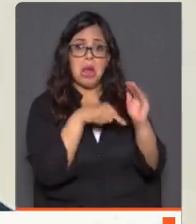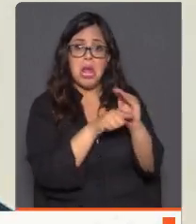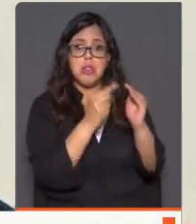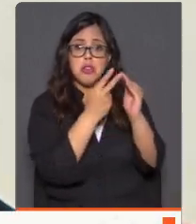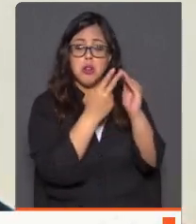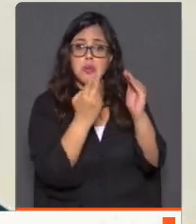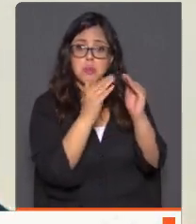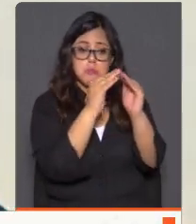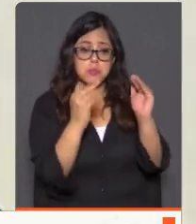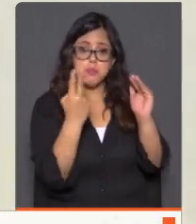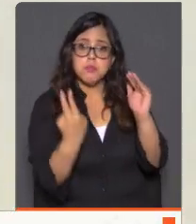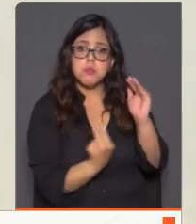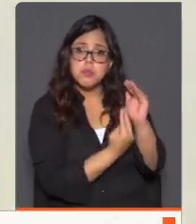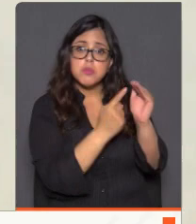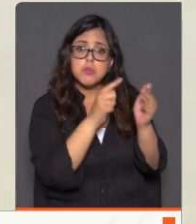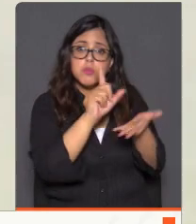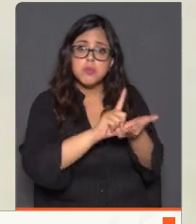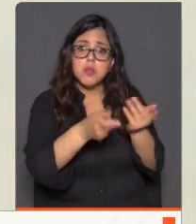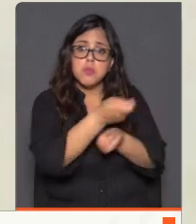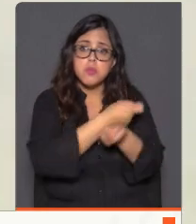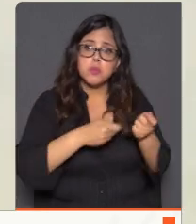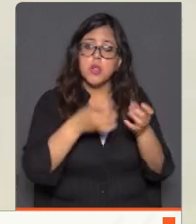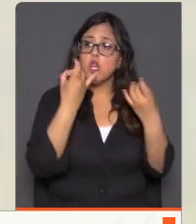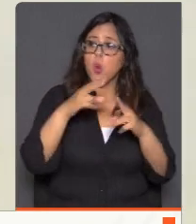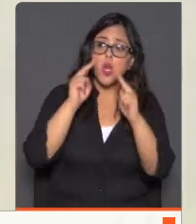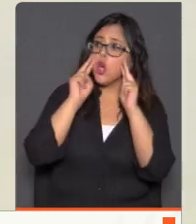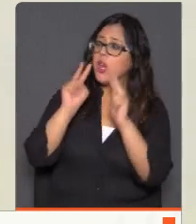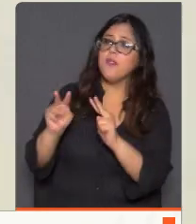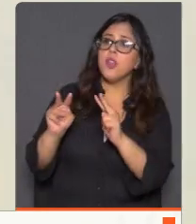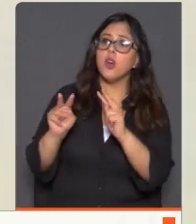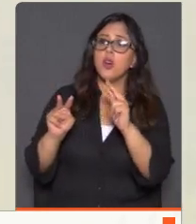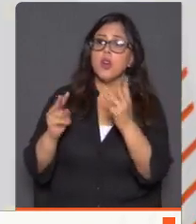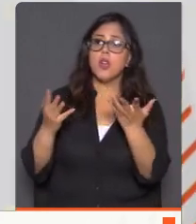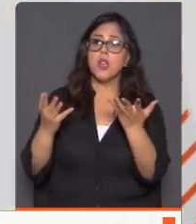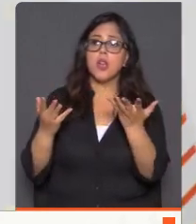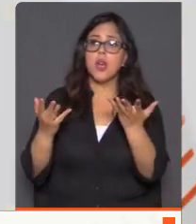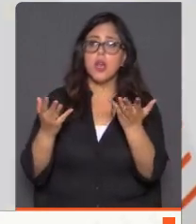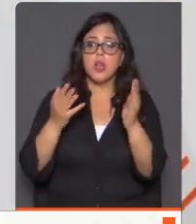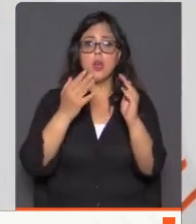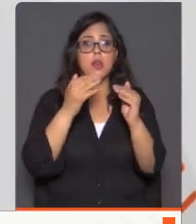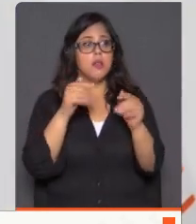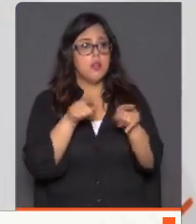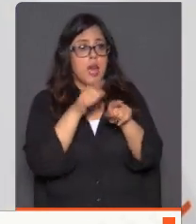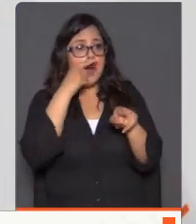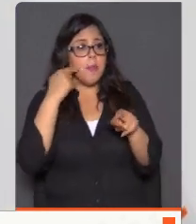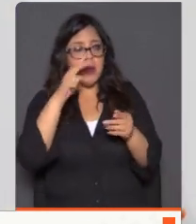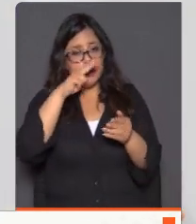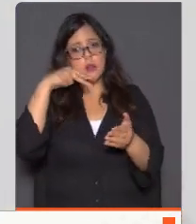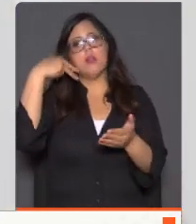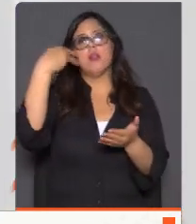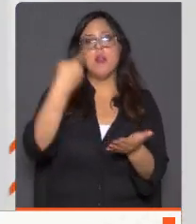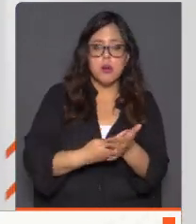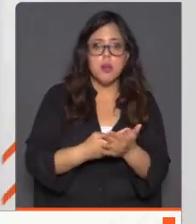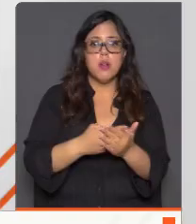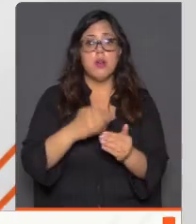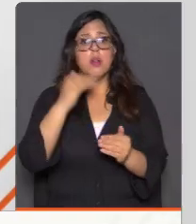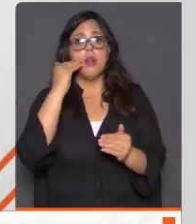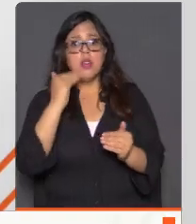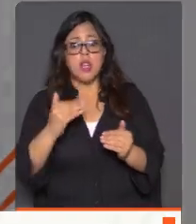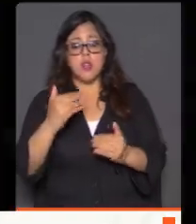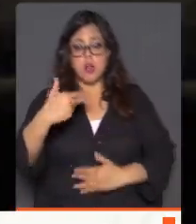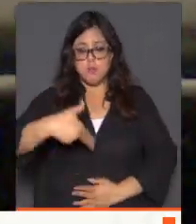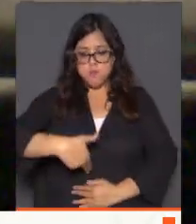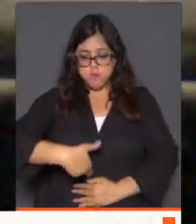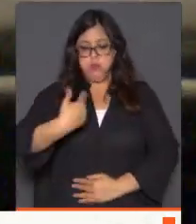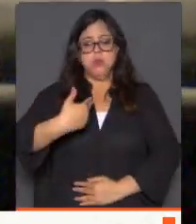de repente dice que lo único que vio él su hermano desvanecerse el niño había recibido un disparo en su abdomen